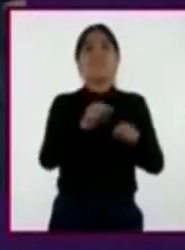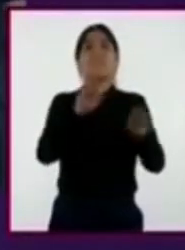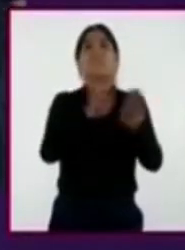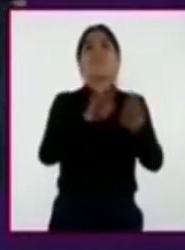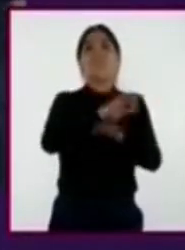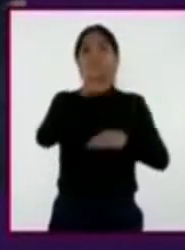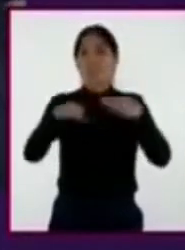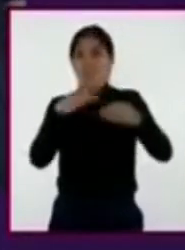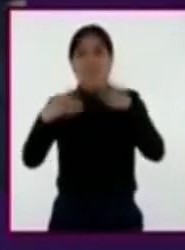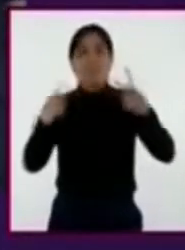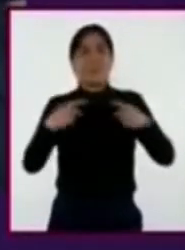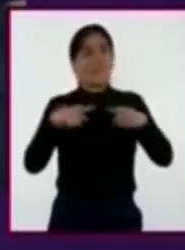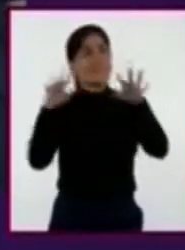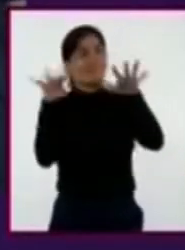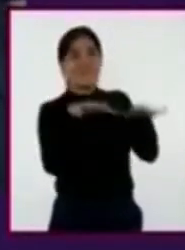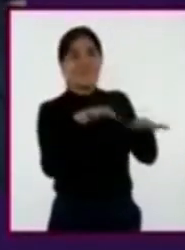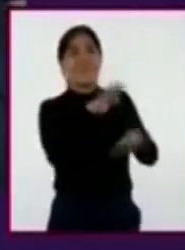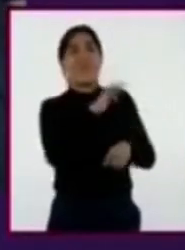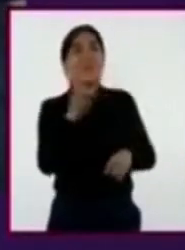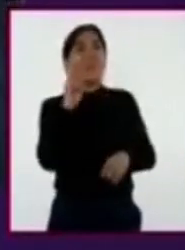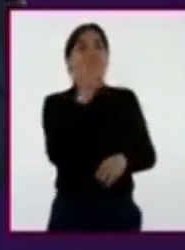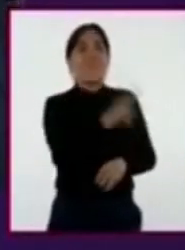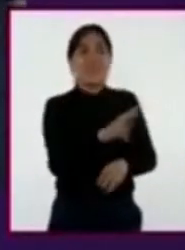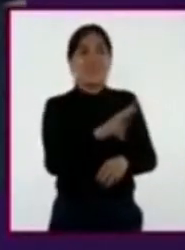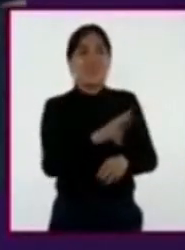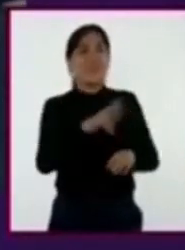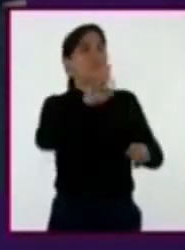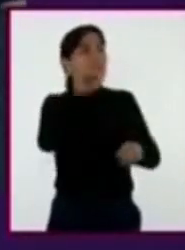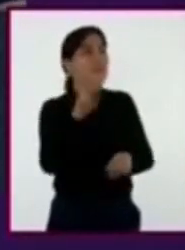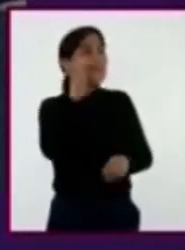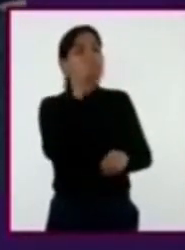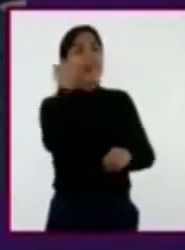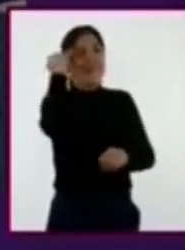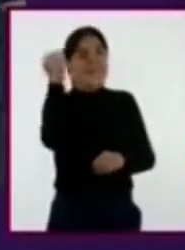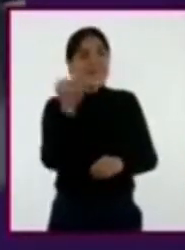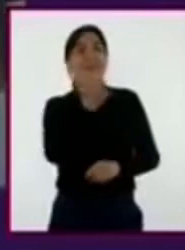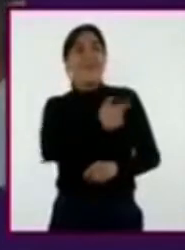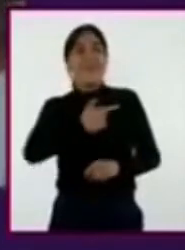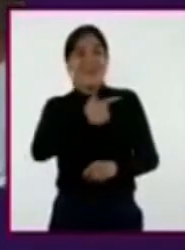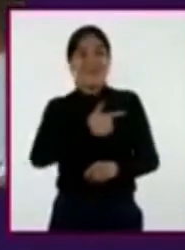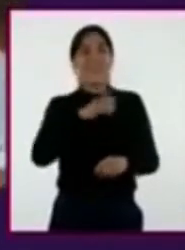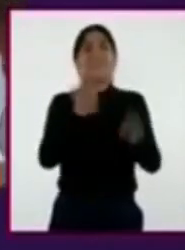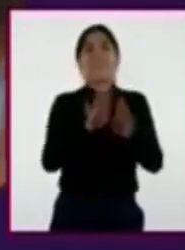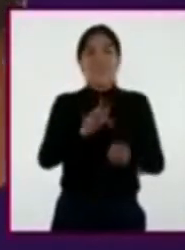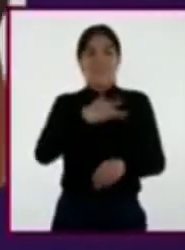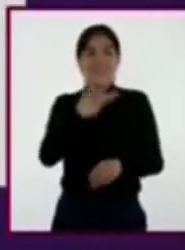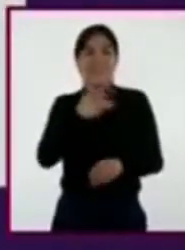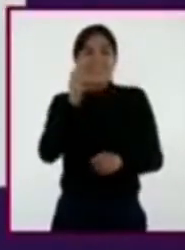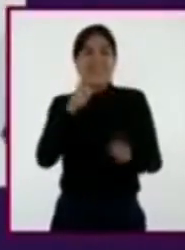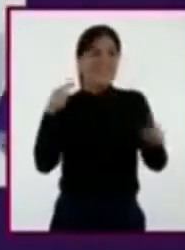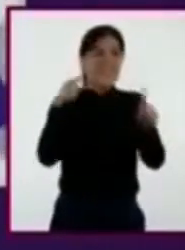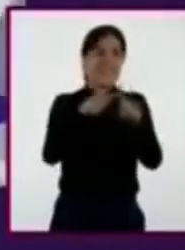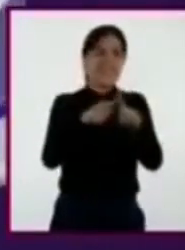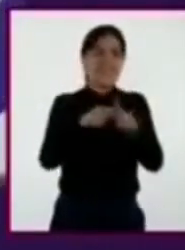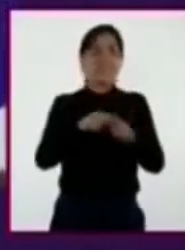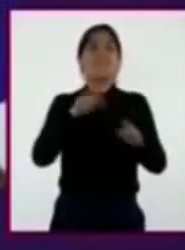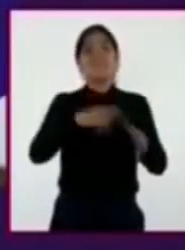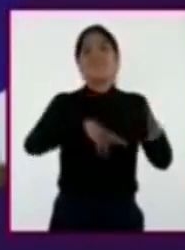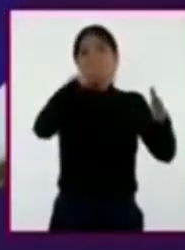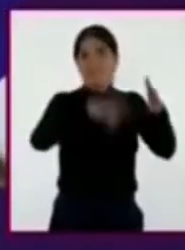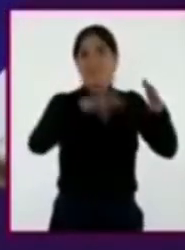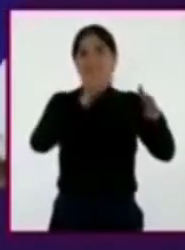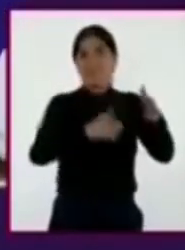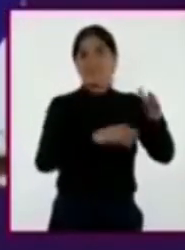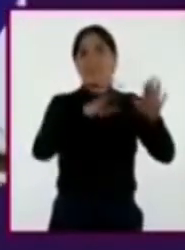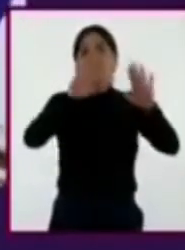demás personas, ¿no? O sea, que lo puedan ver, que lo se apropien de la idea también y sientan este match que hacemos en el mural. Por ejemplo, cuando